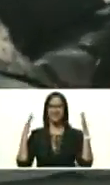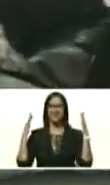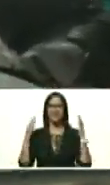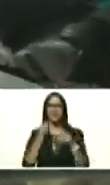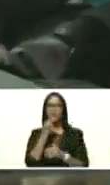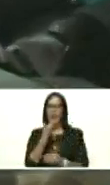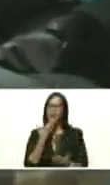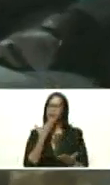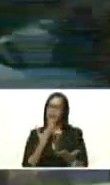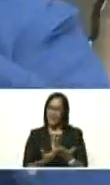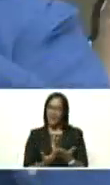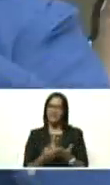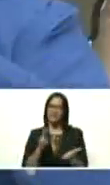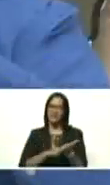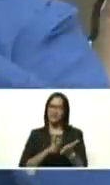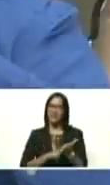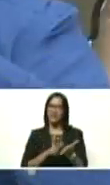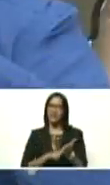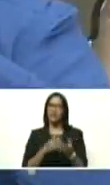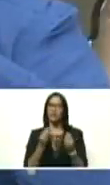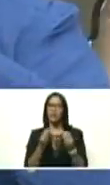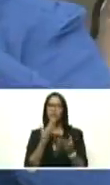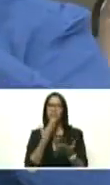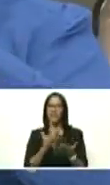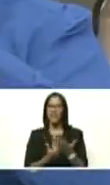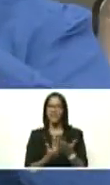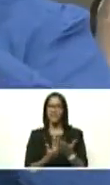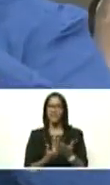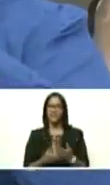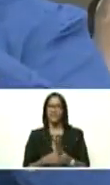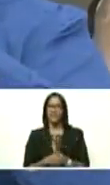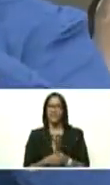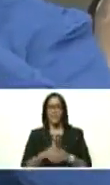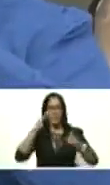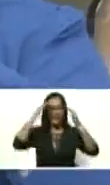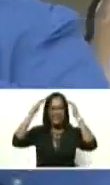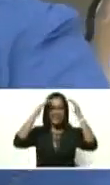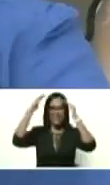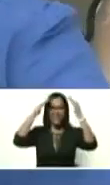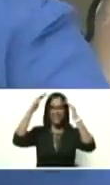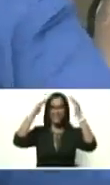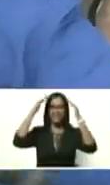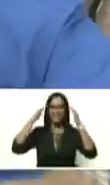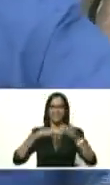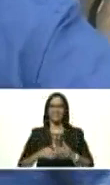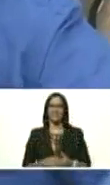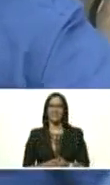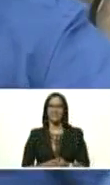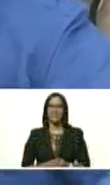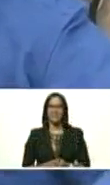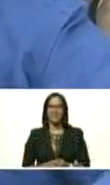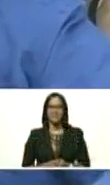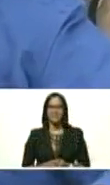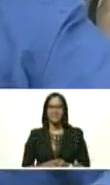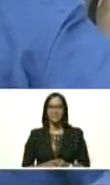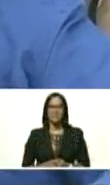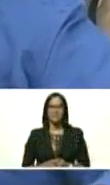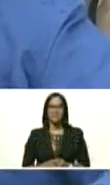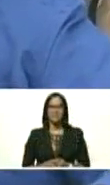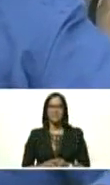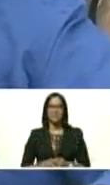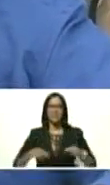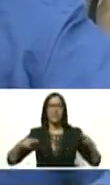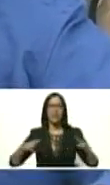Bueno, gracias, ¿verdad? Muchas gracias. Mi saludo, pues, gracias. Es el encuentro